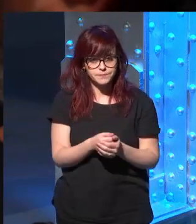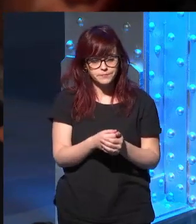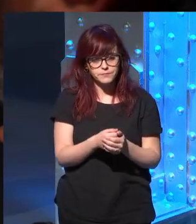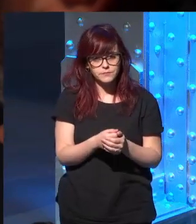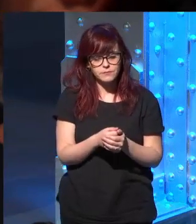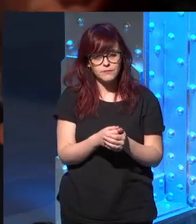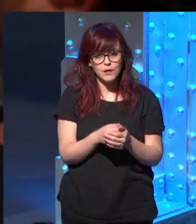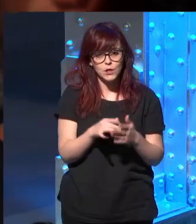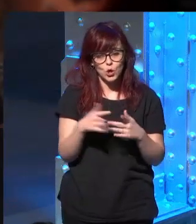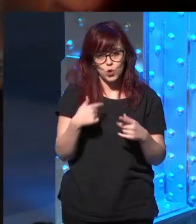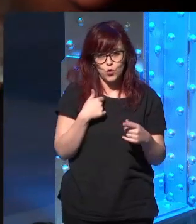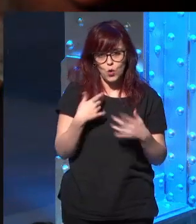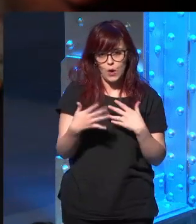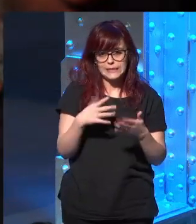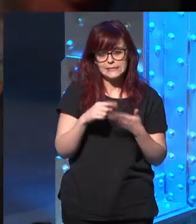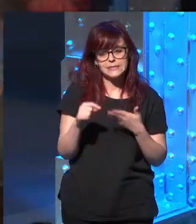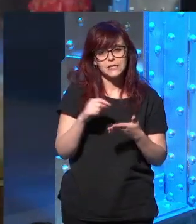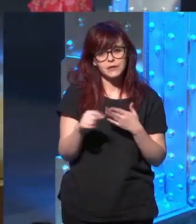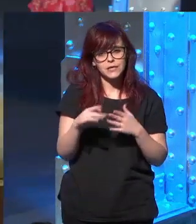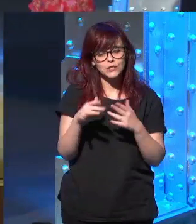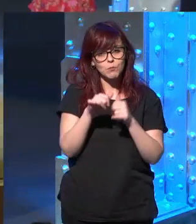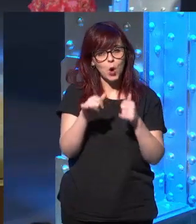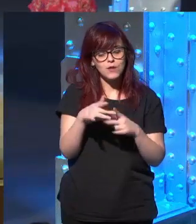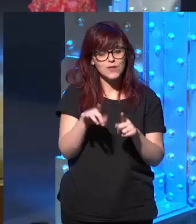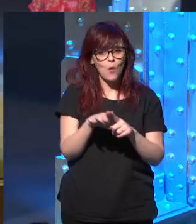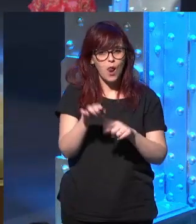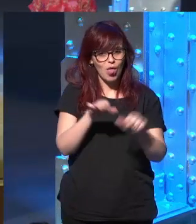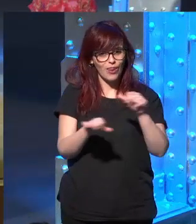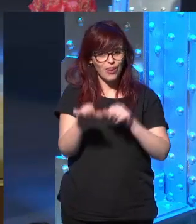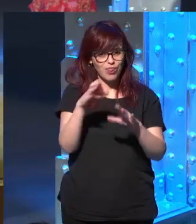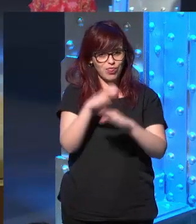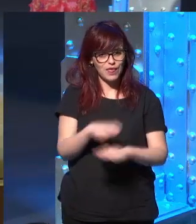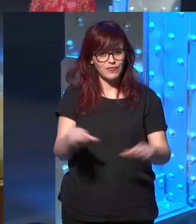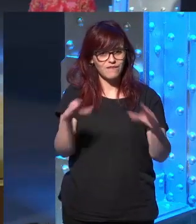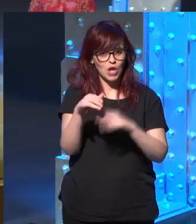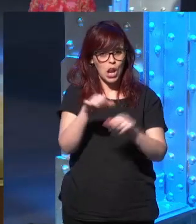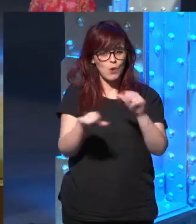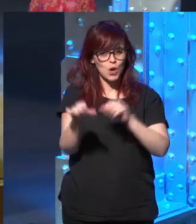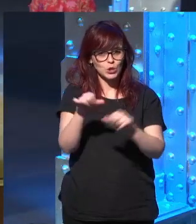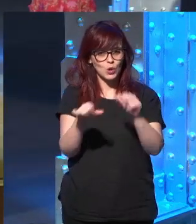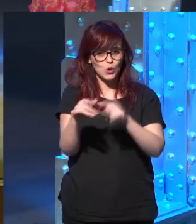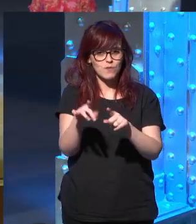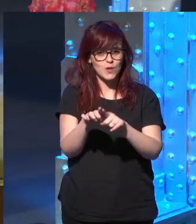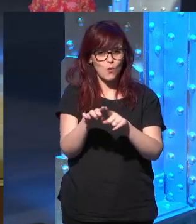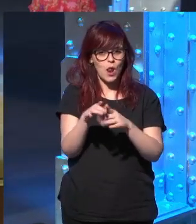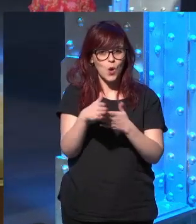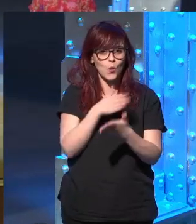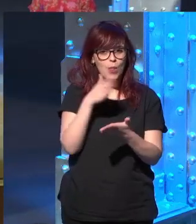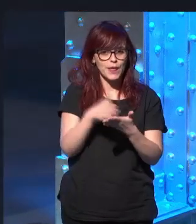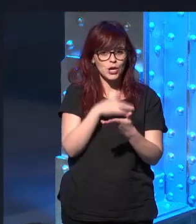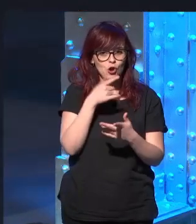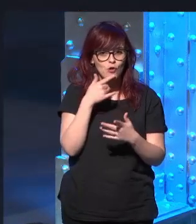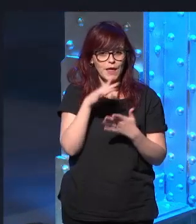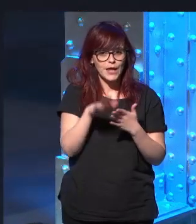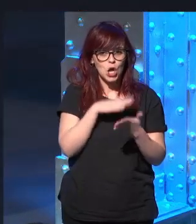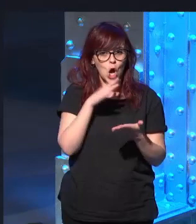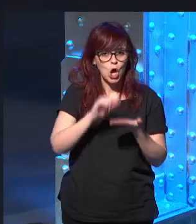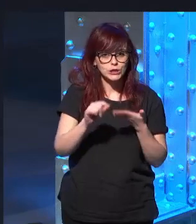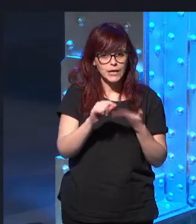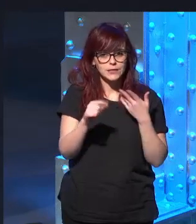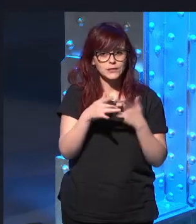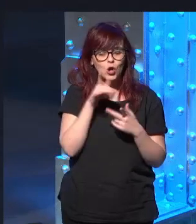mí escribir, yo lo veo como un científico en un laboratorio, ¿no? Que usa, tiene su cuaderno de notas y usa